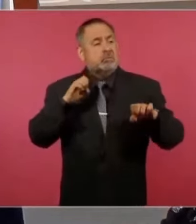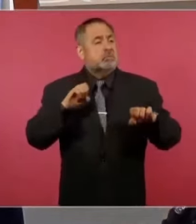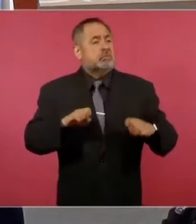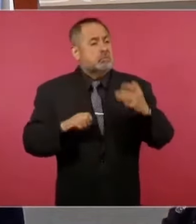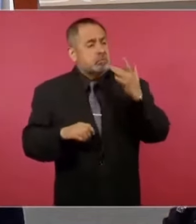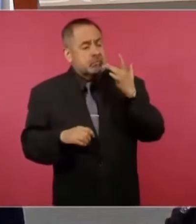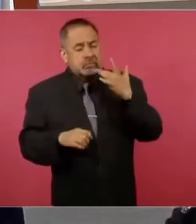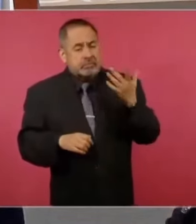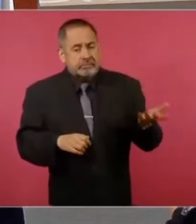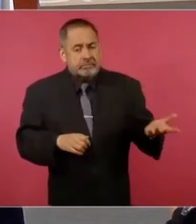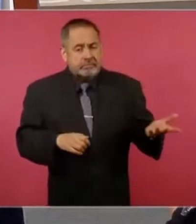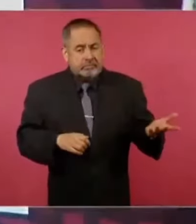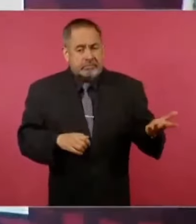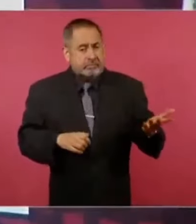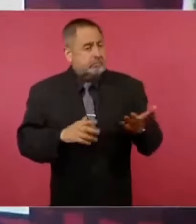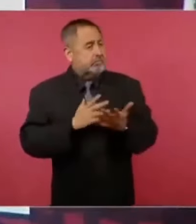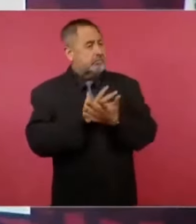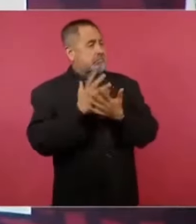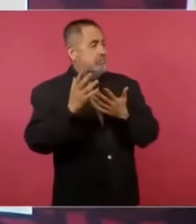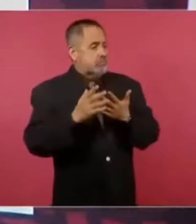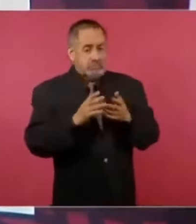vivir con